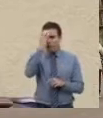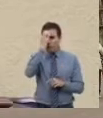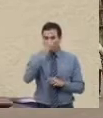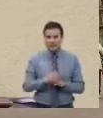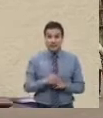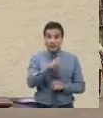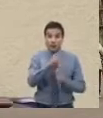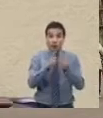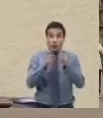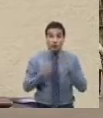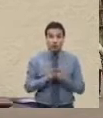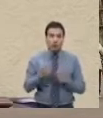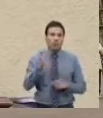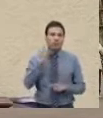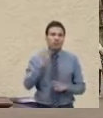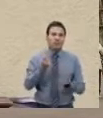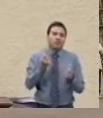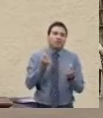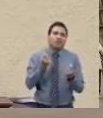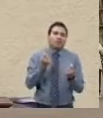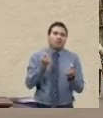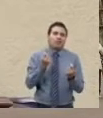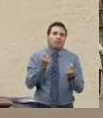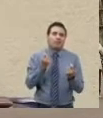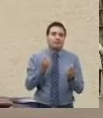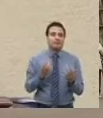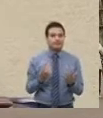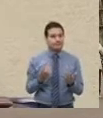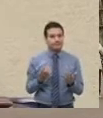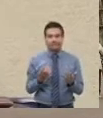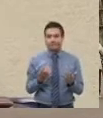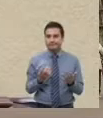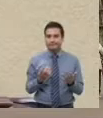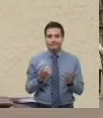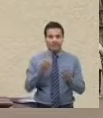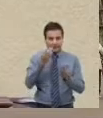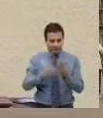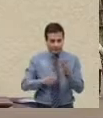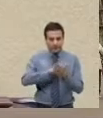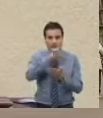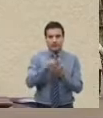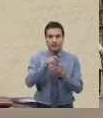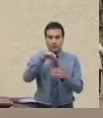desleal con el acuerdo democrático básico y fundamental que sustenta nuestro sistema electoral.